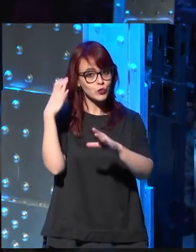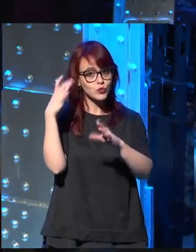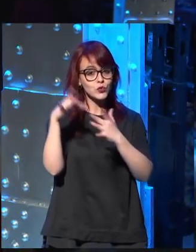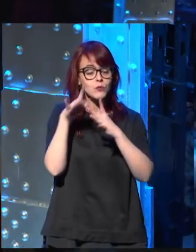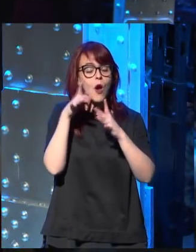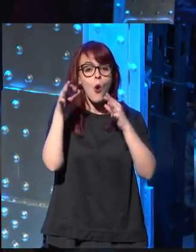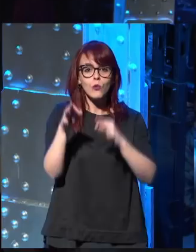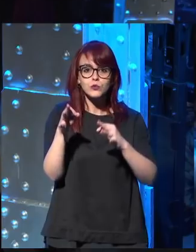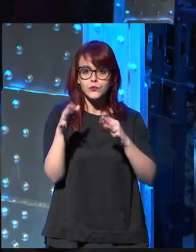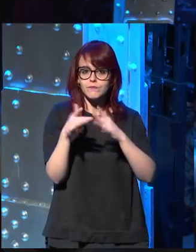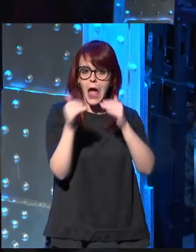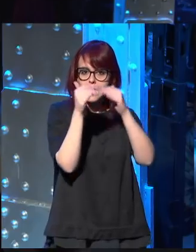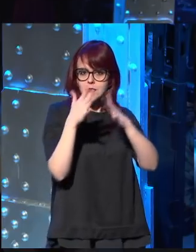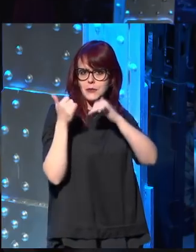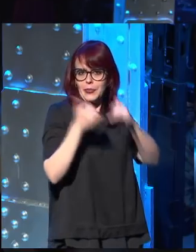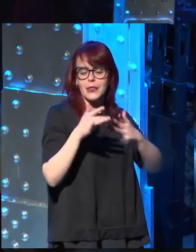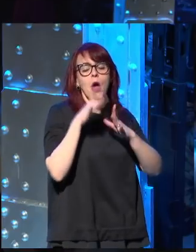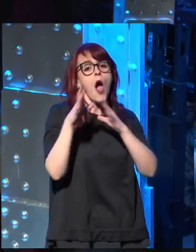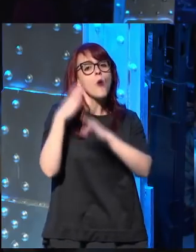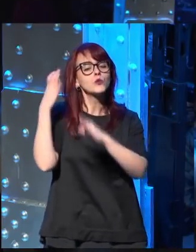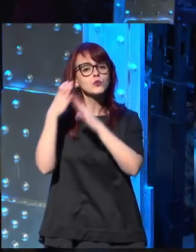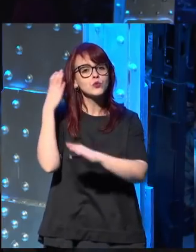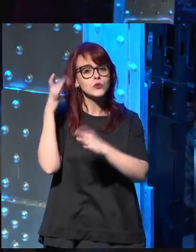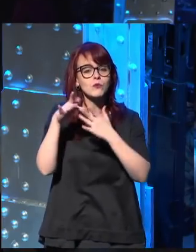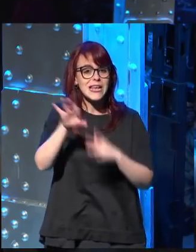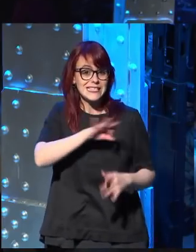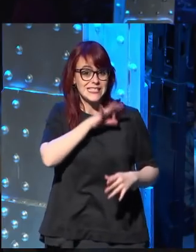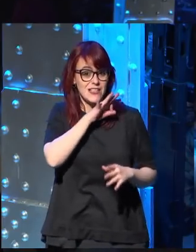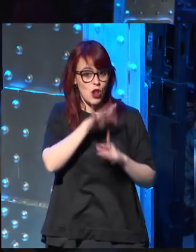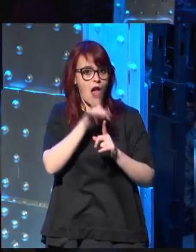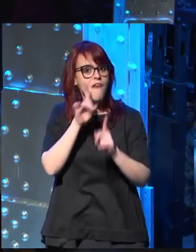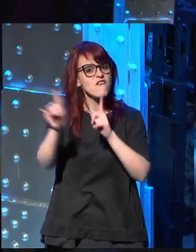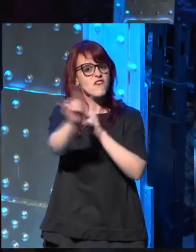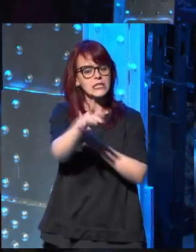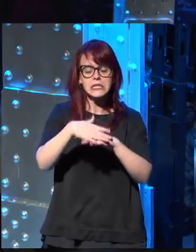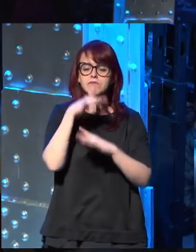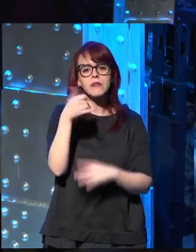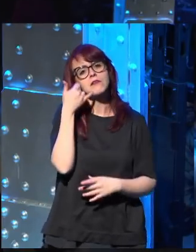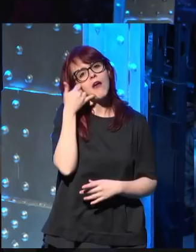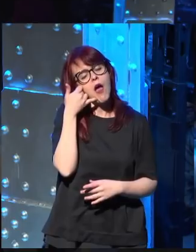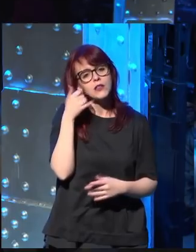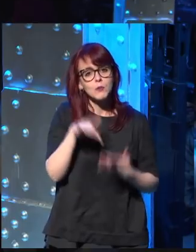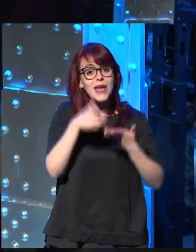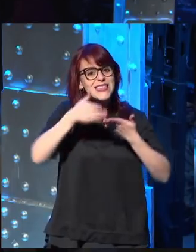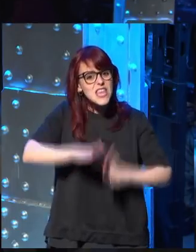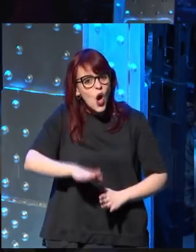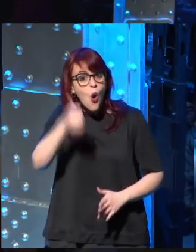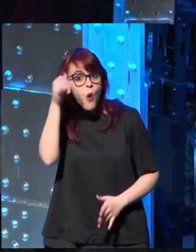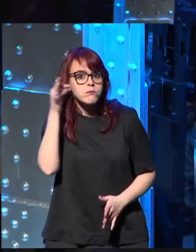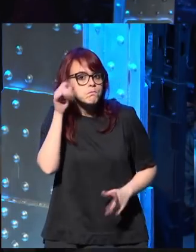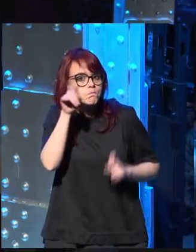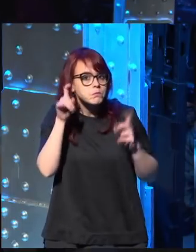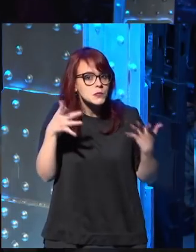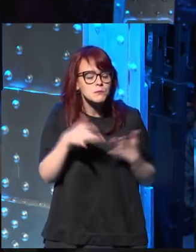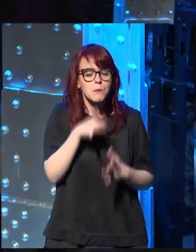cuanto llegué a casa la conté, y en el autobús iba una señora delante de mí hablando por teléfono y estaba hablando con su hijo o su hija,